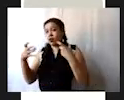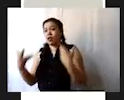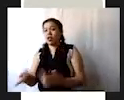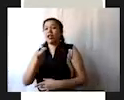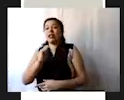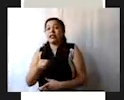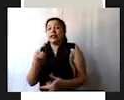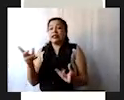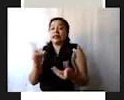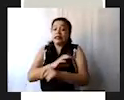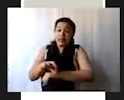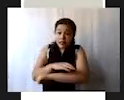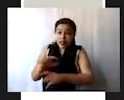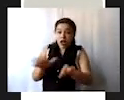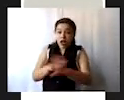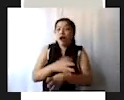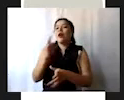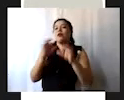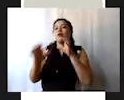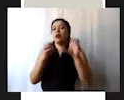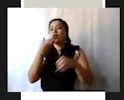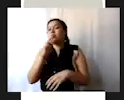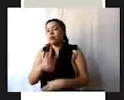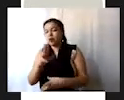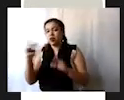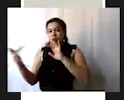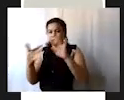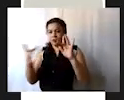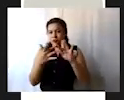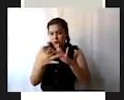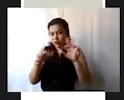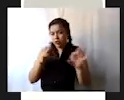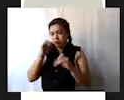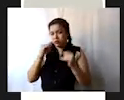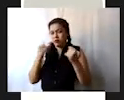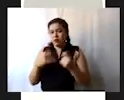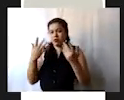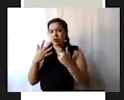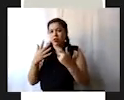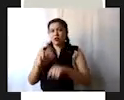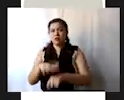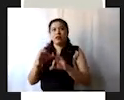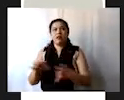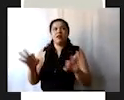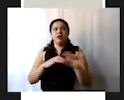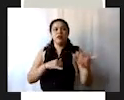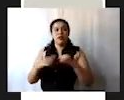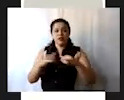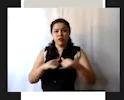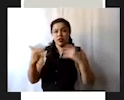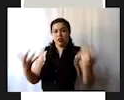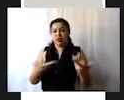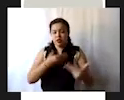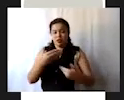el diseño, comunicarnos mejor, trabajar en red e identificar las prioridades del territorio. Todo ese proceso con